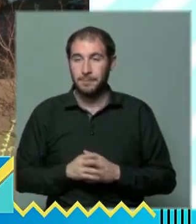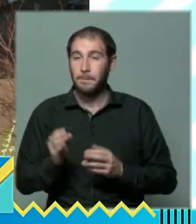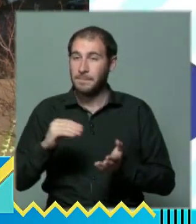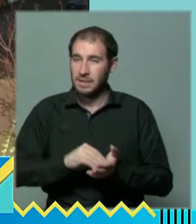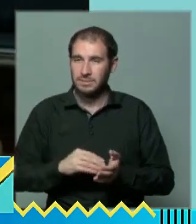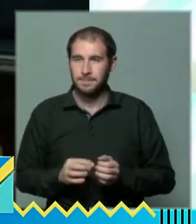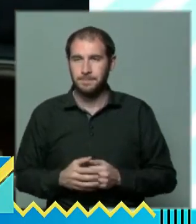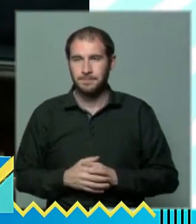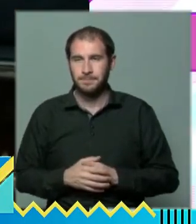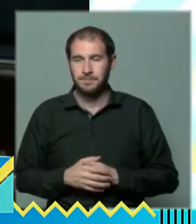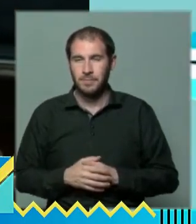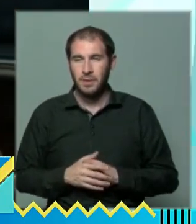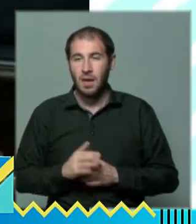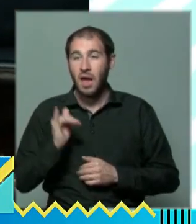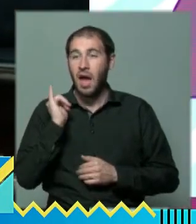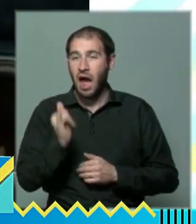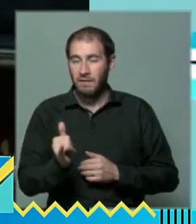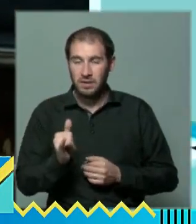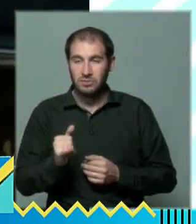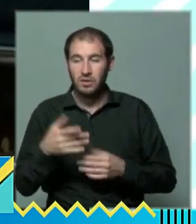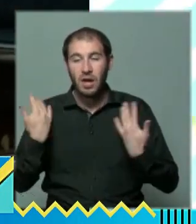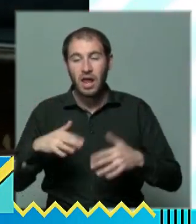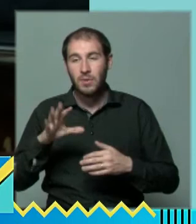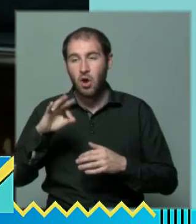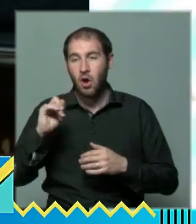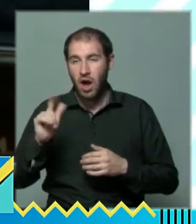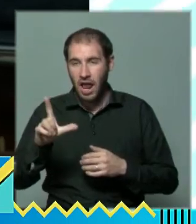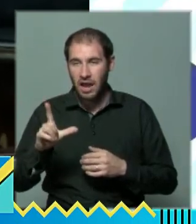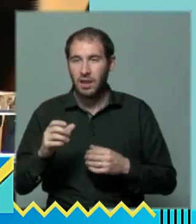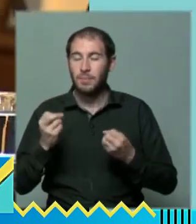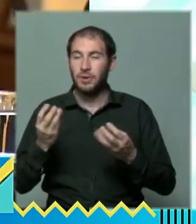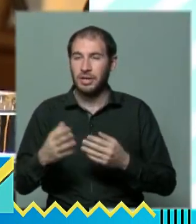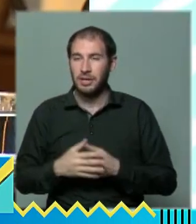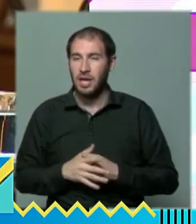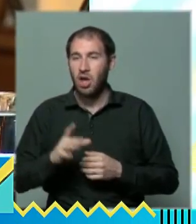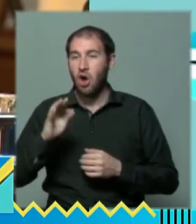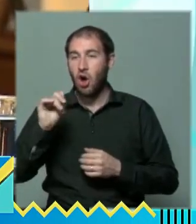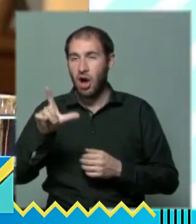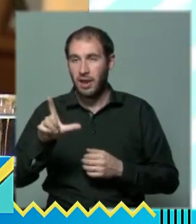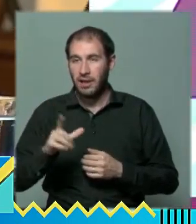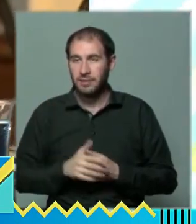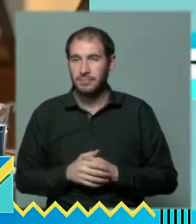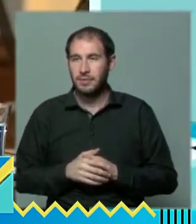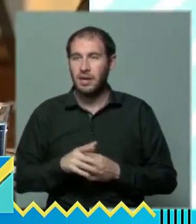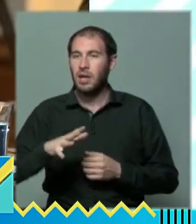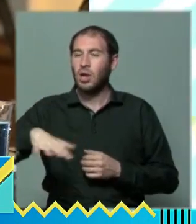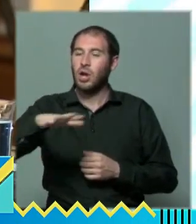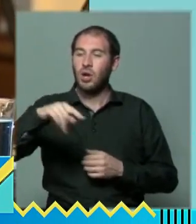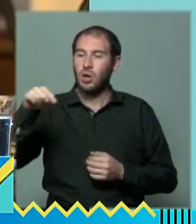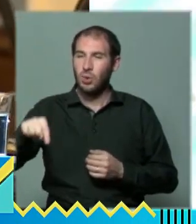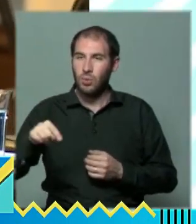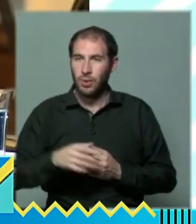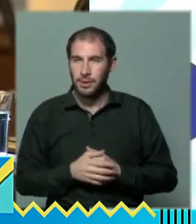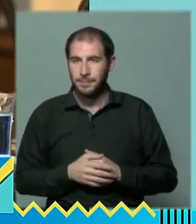sino que se le comunique en forma urgente al OAL, porque el OAL es el área